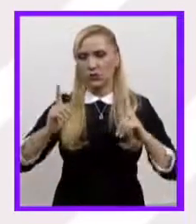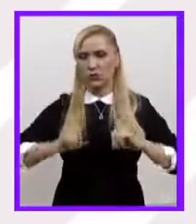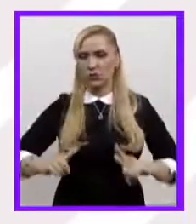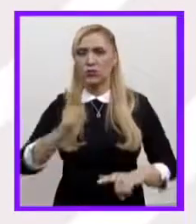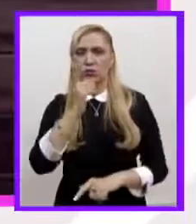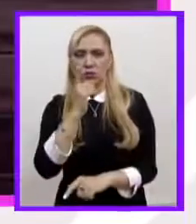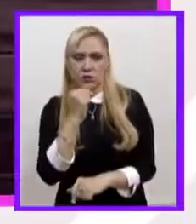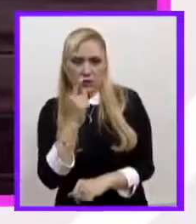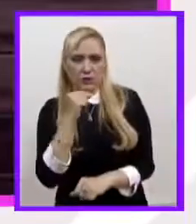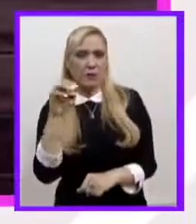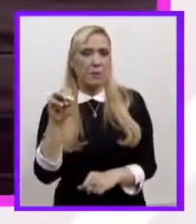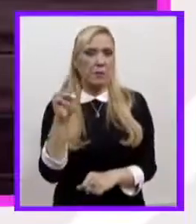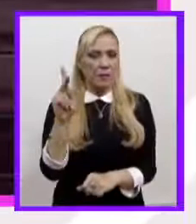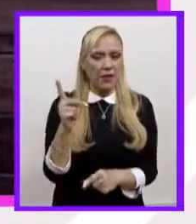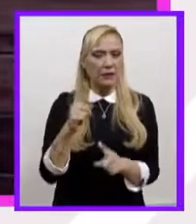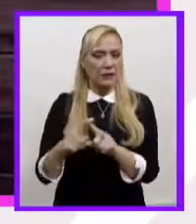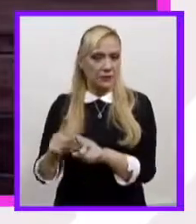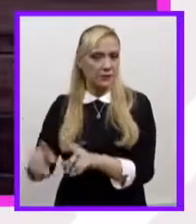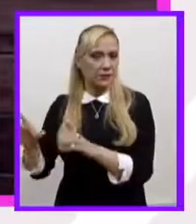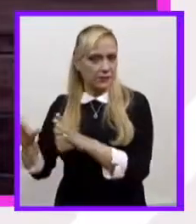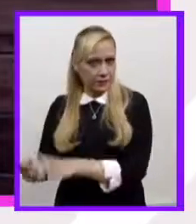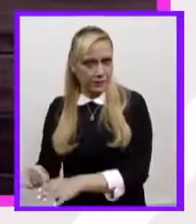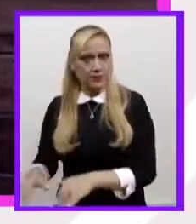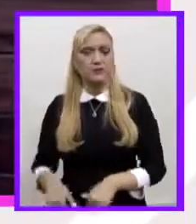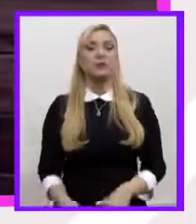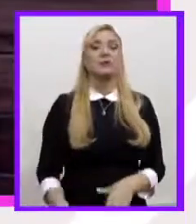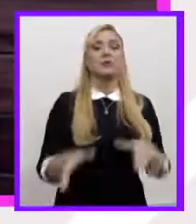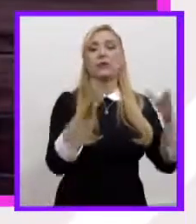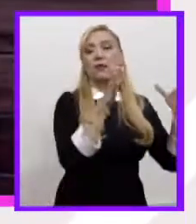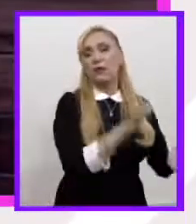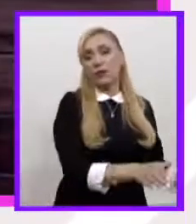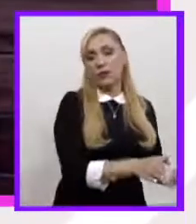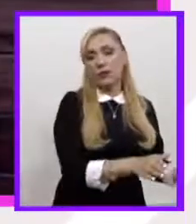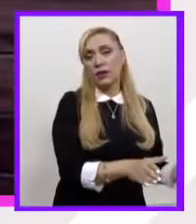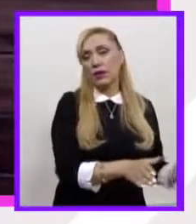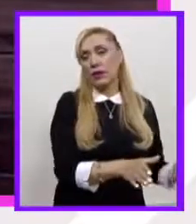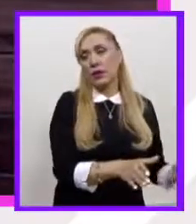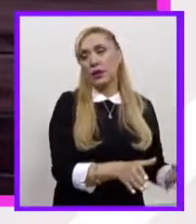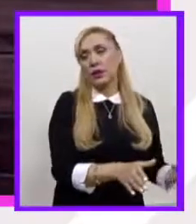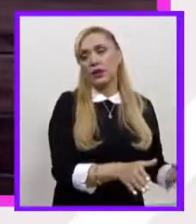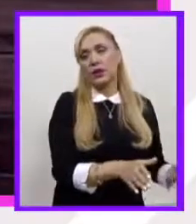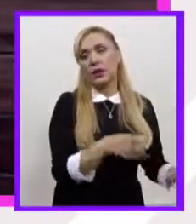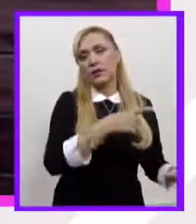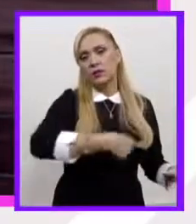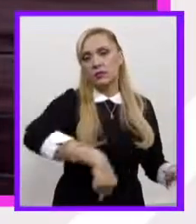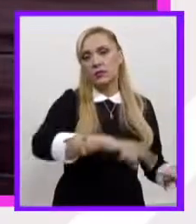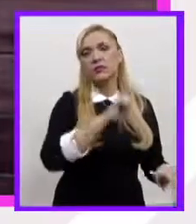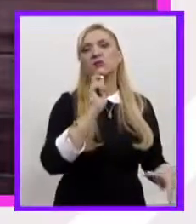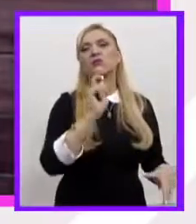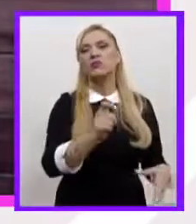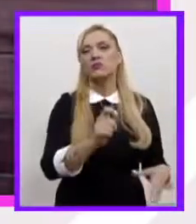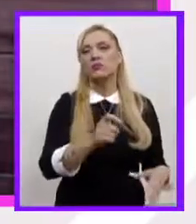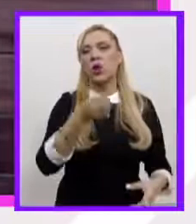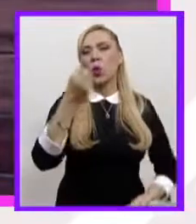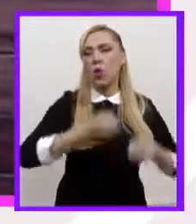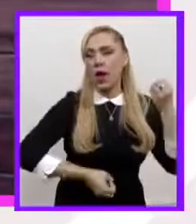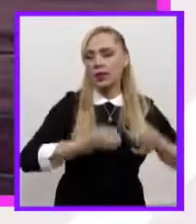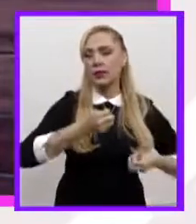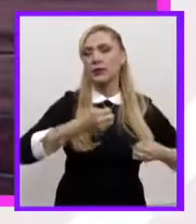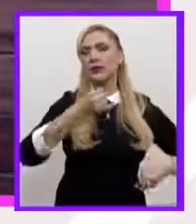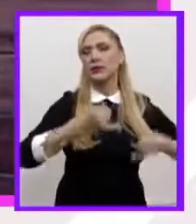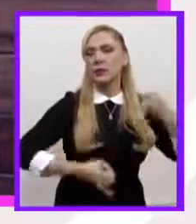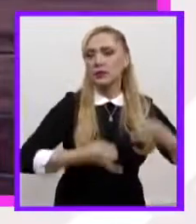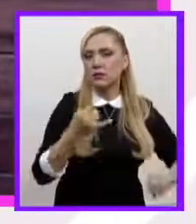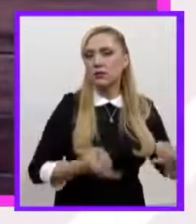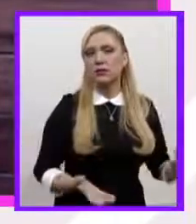de procuración y administración, de procuración de justicia, y en el área de administración de justicia, que son con las y los jueces.